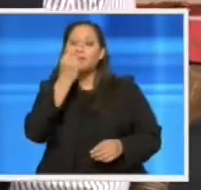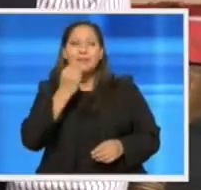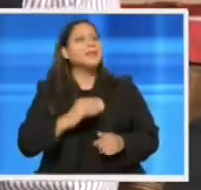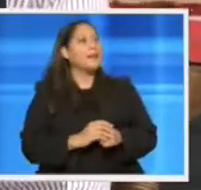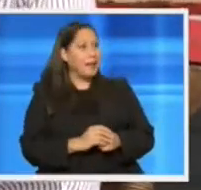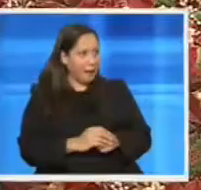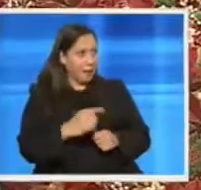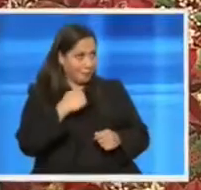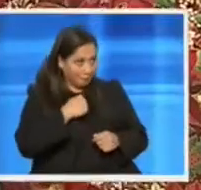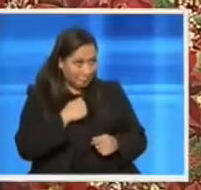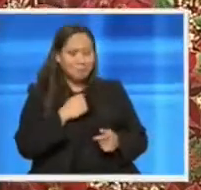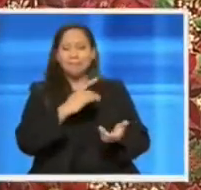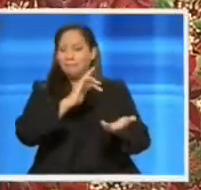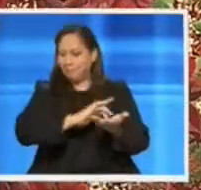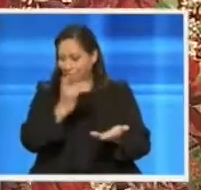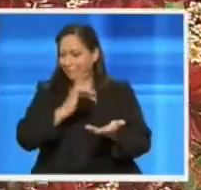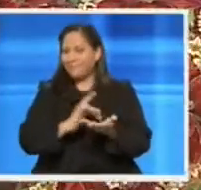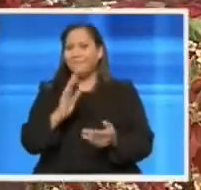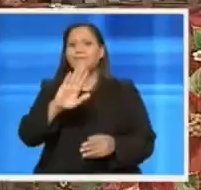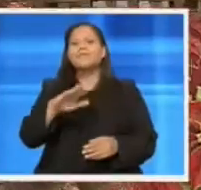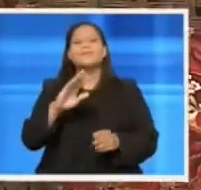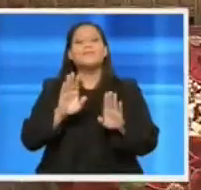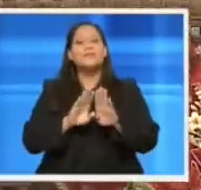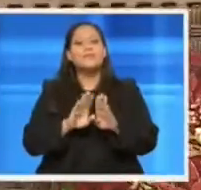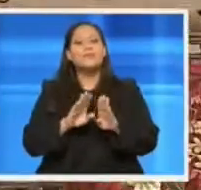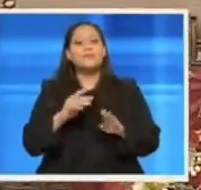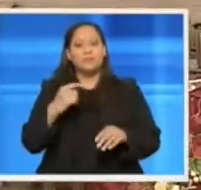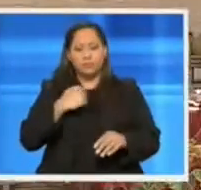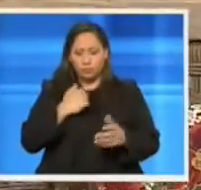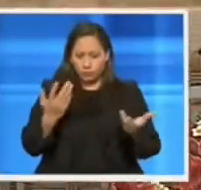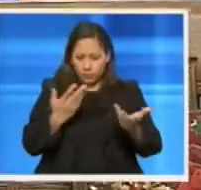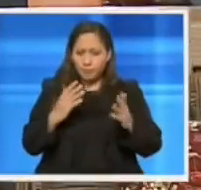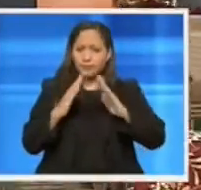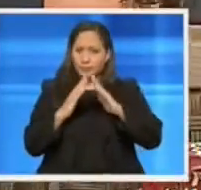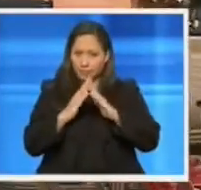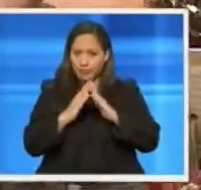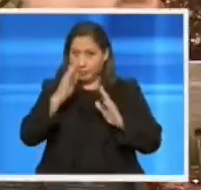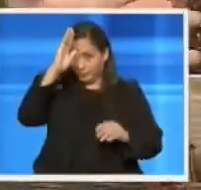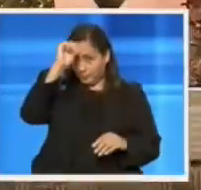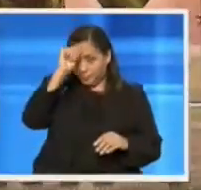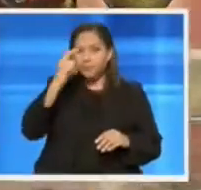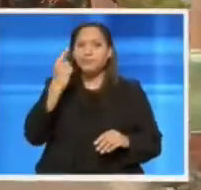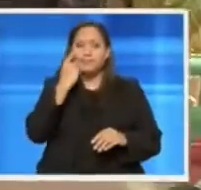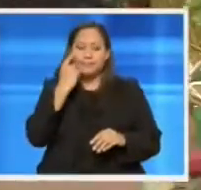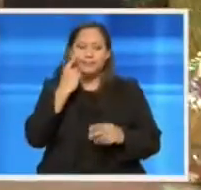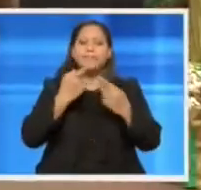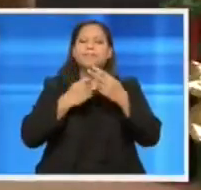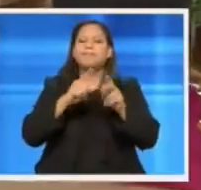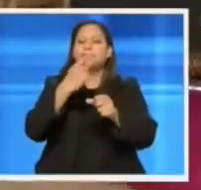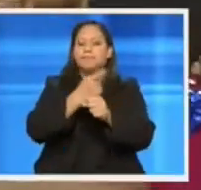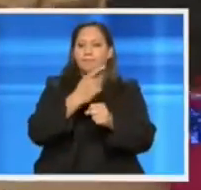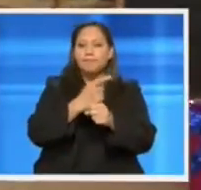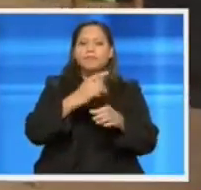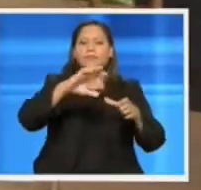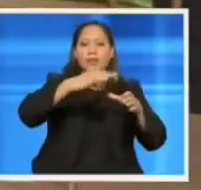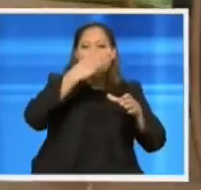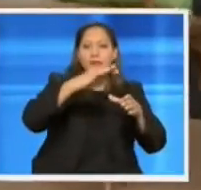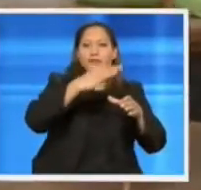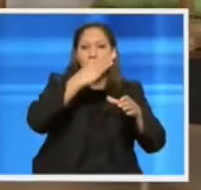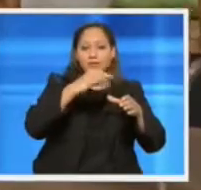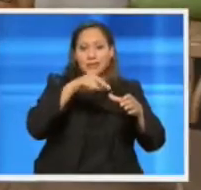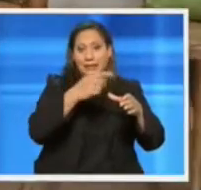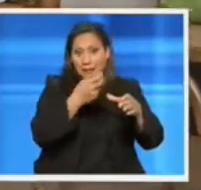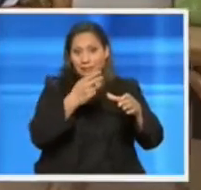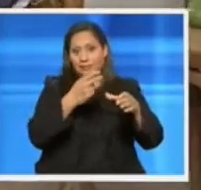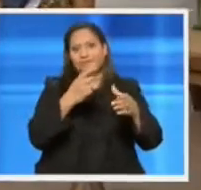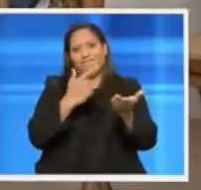María. No, y el otro, ¿no? Y Ok. la versión como yo lo voy a hacer en casa. Muy ¿ok? bien. Bueno, empezamos primero con botanas con carbohidrato,